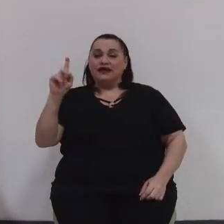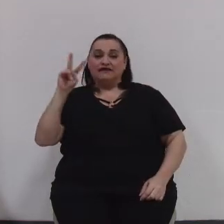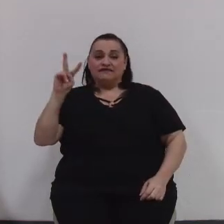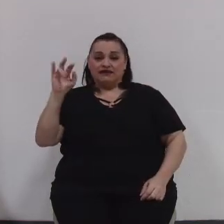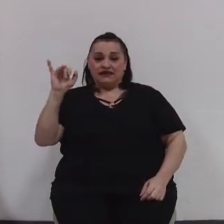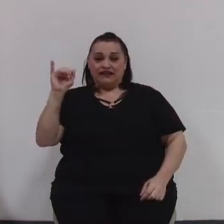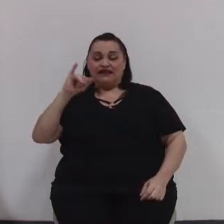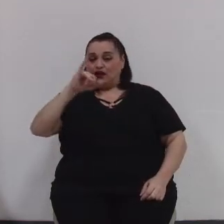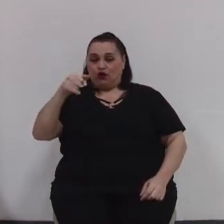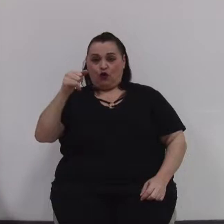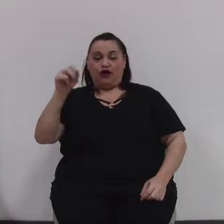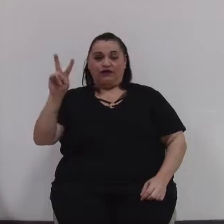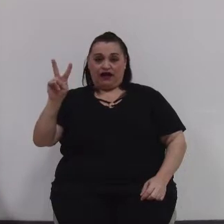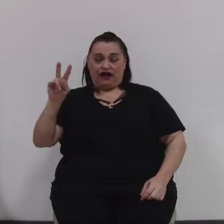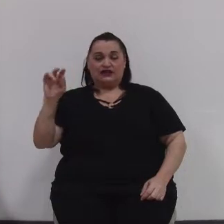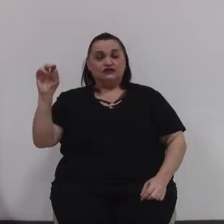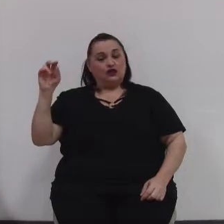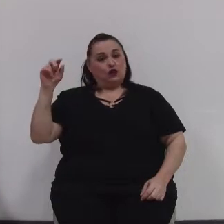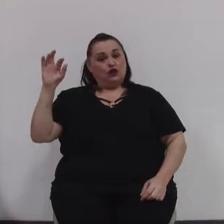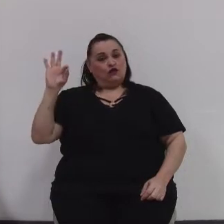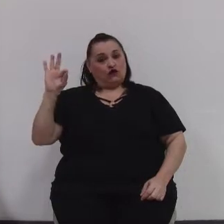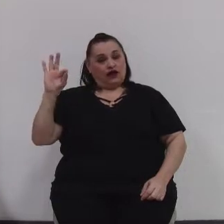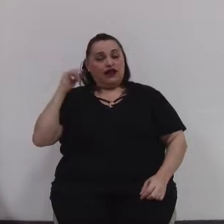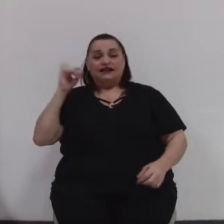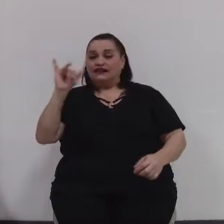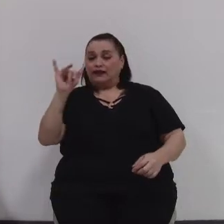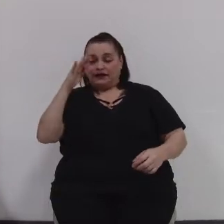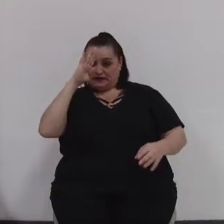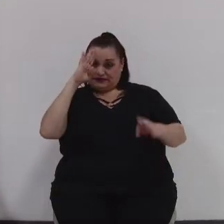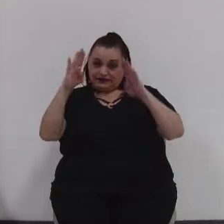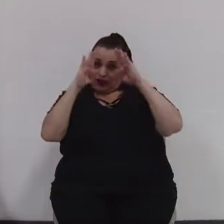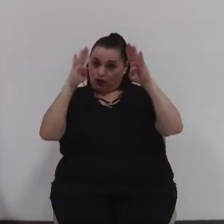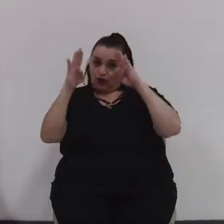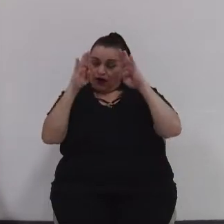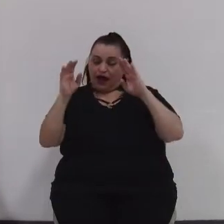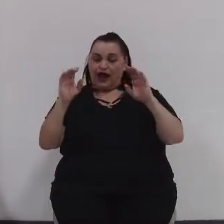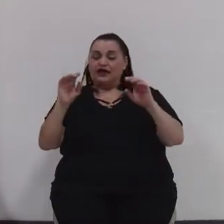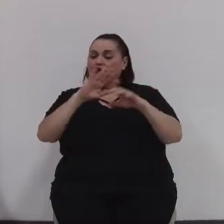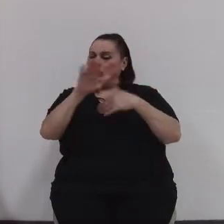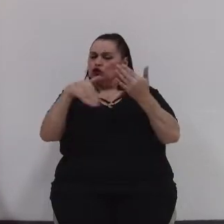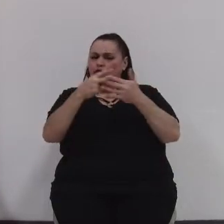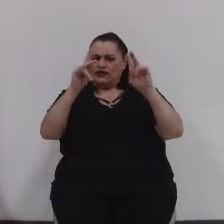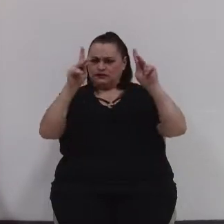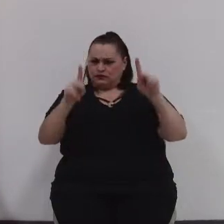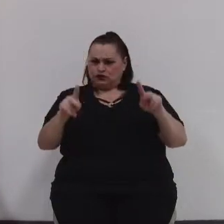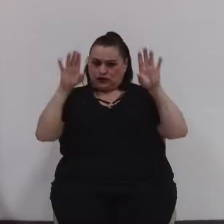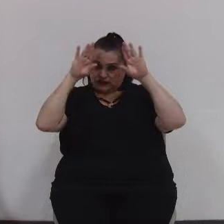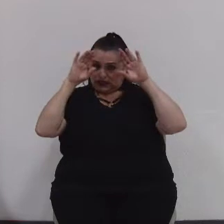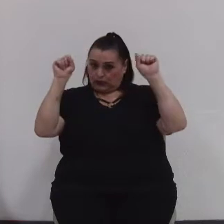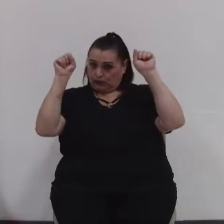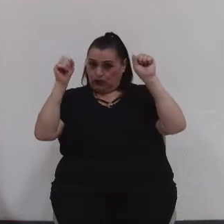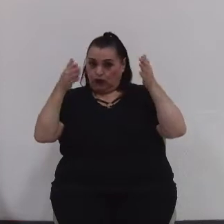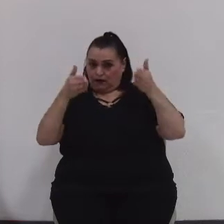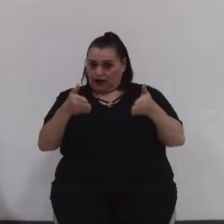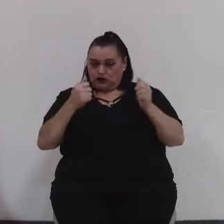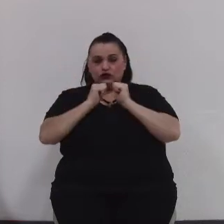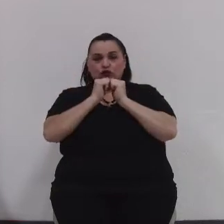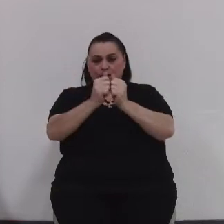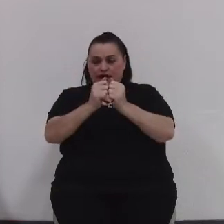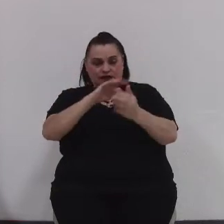don Jorge Vargas Juliel. También saludar a el cuerpo diplomático que cordialmente nos acompaña, así como todo el